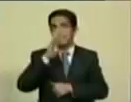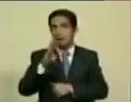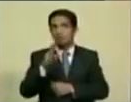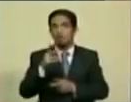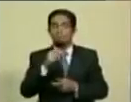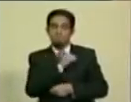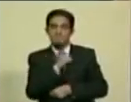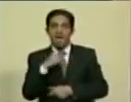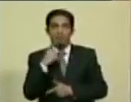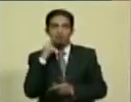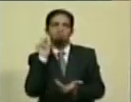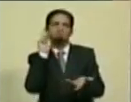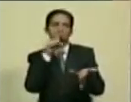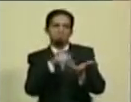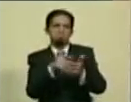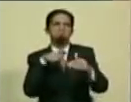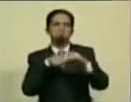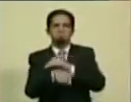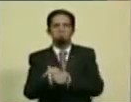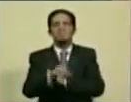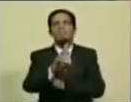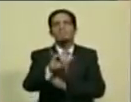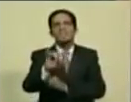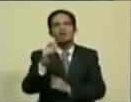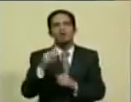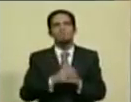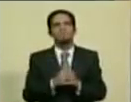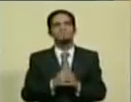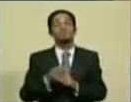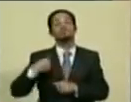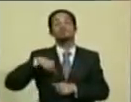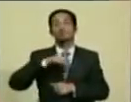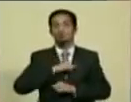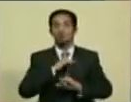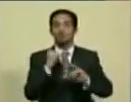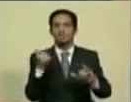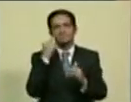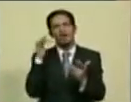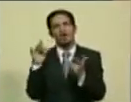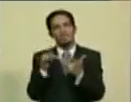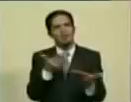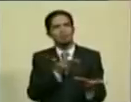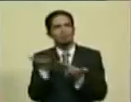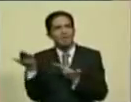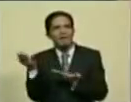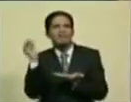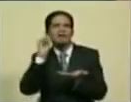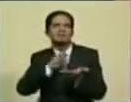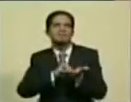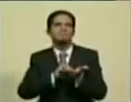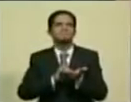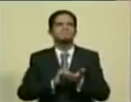subasta DICOM en todo el territorio nacional. Con esta información nosotros vamos a retornar nuevamente el pase a los estudios. Adelante.